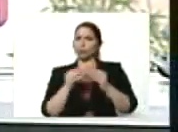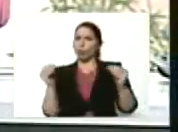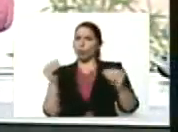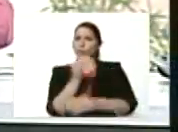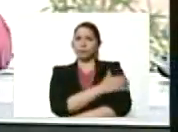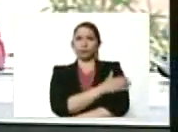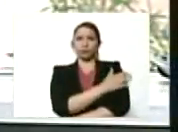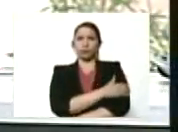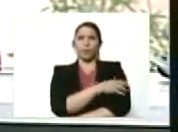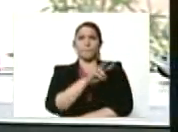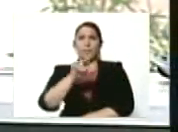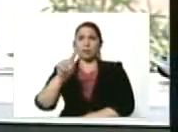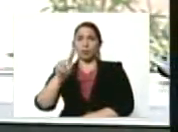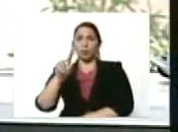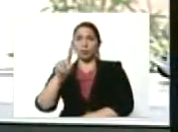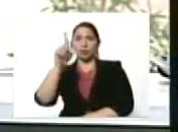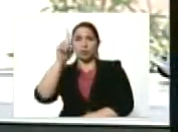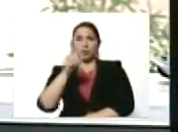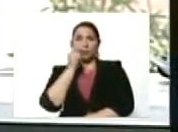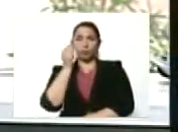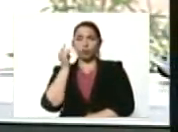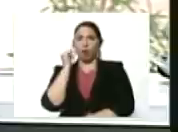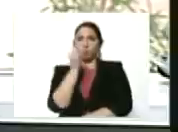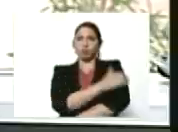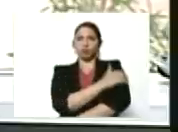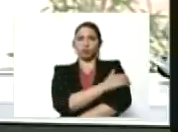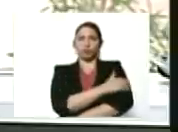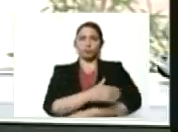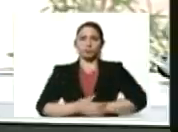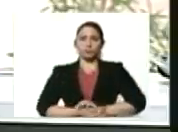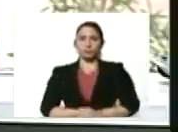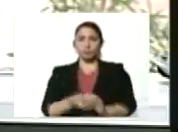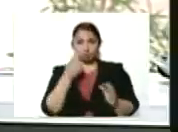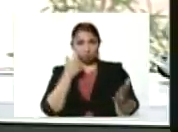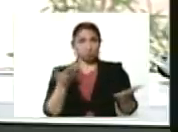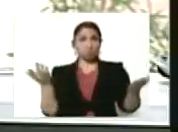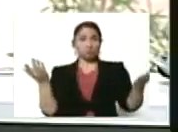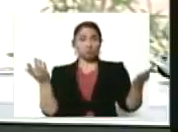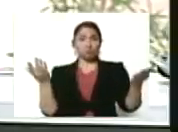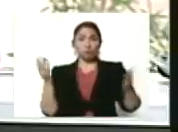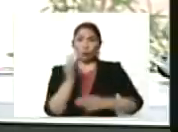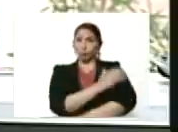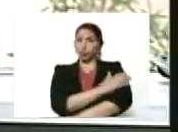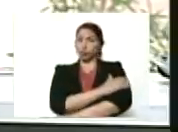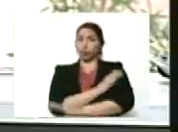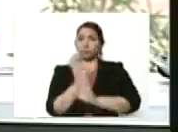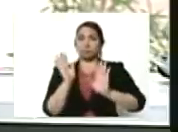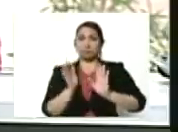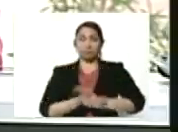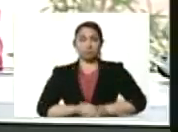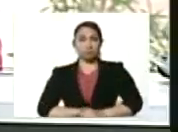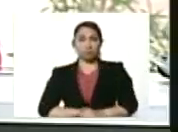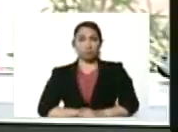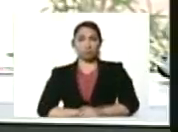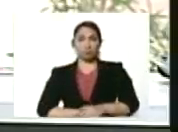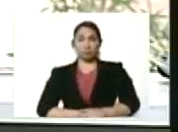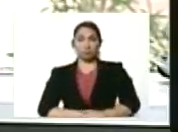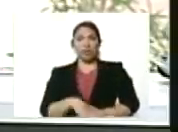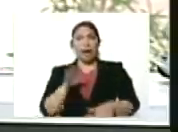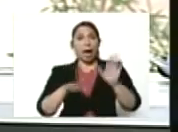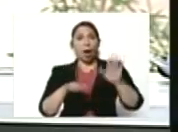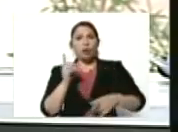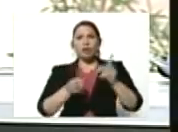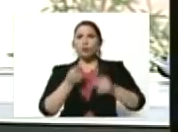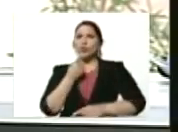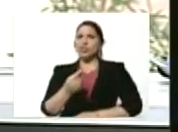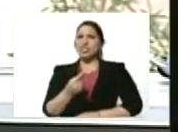oposición, 21 diputados de la oposición. Ahí están, pues, de la oposición. Aunque algunos digan que